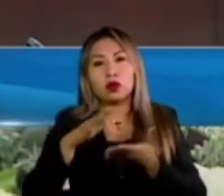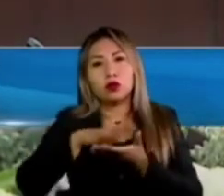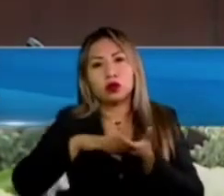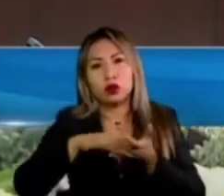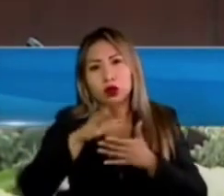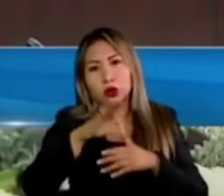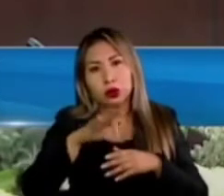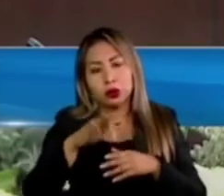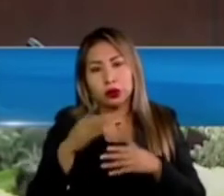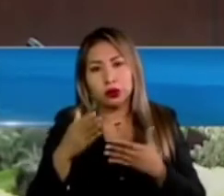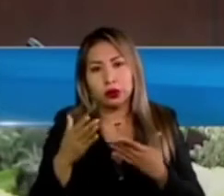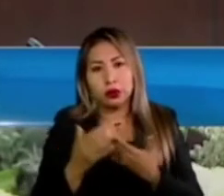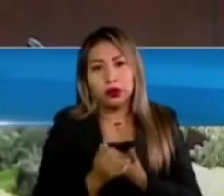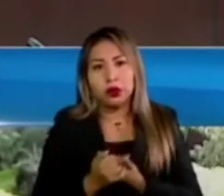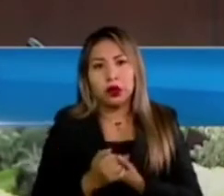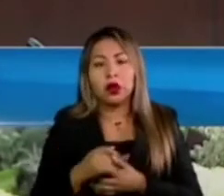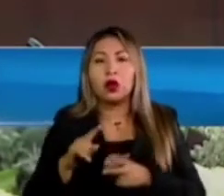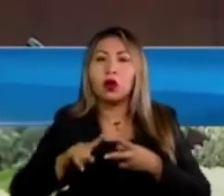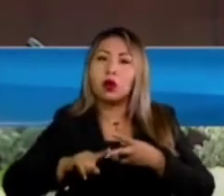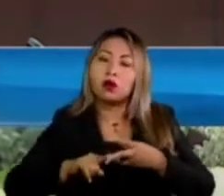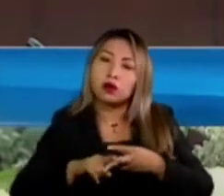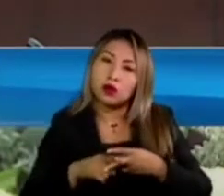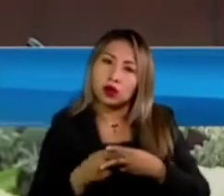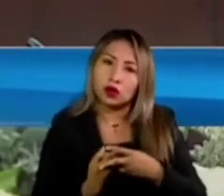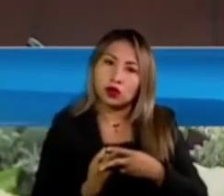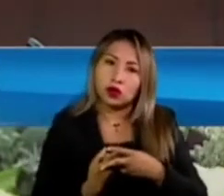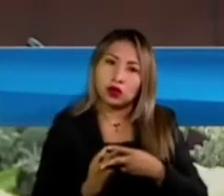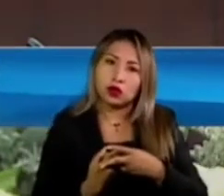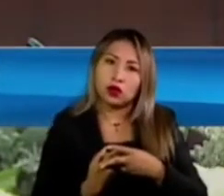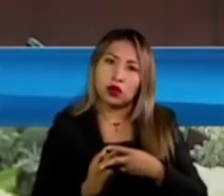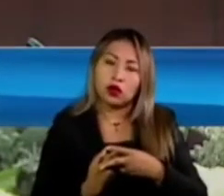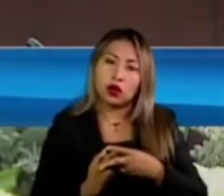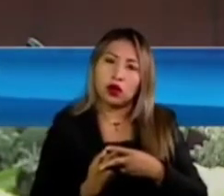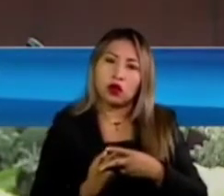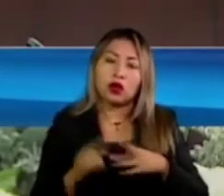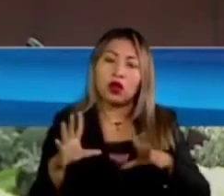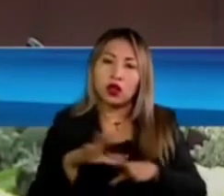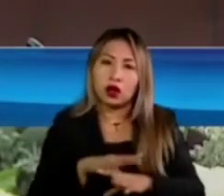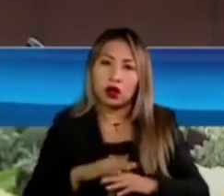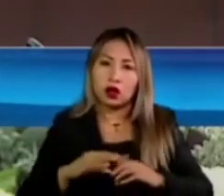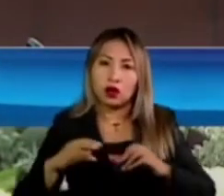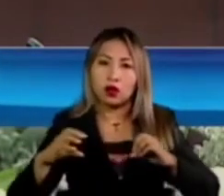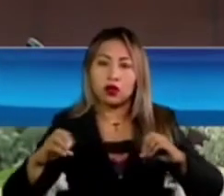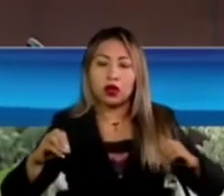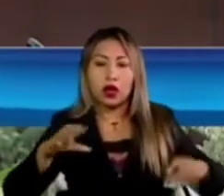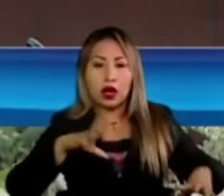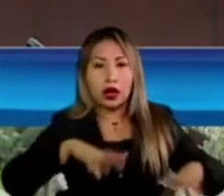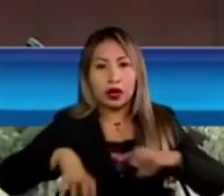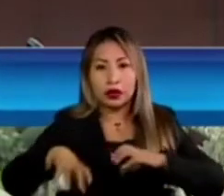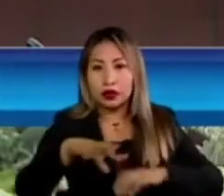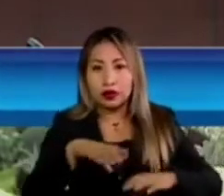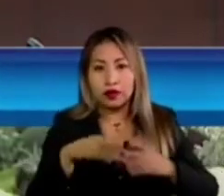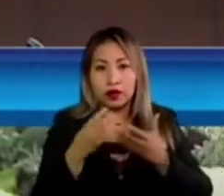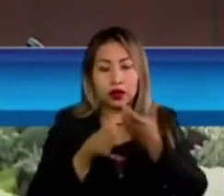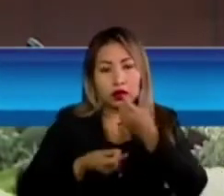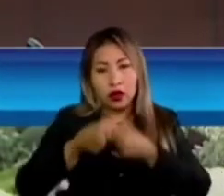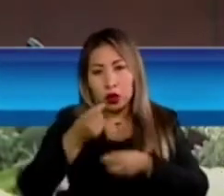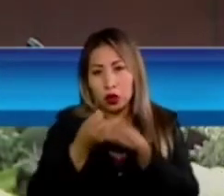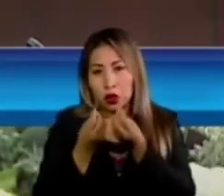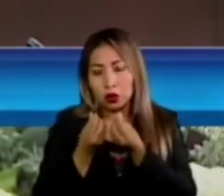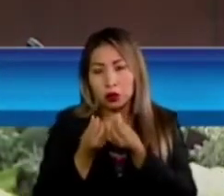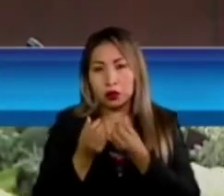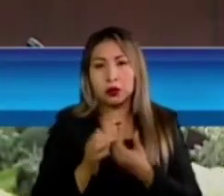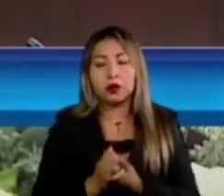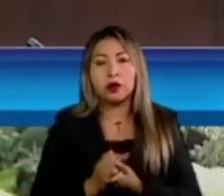productivos empiezan a concretarse en la recuperación de las actividades económicas y de los